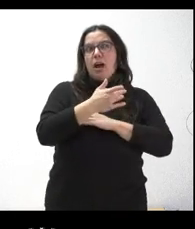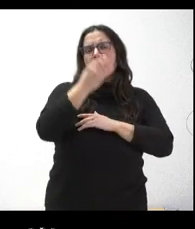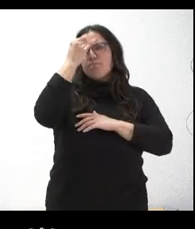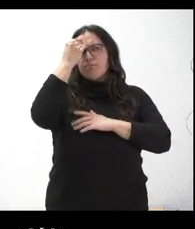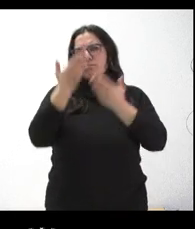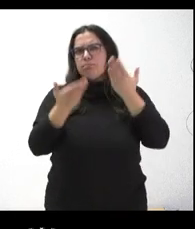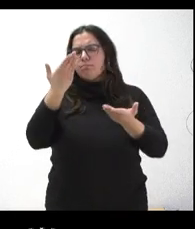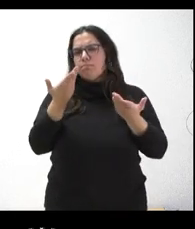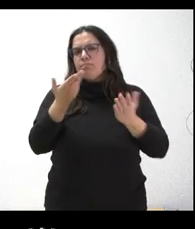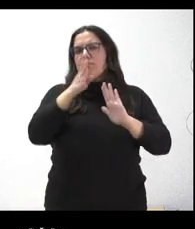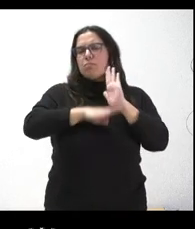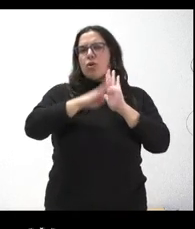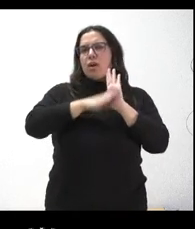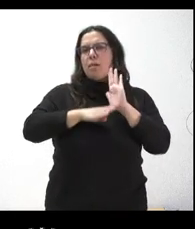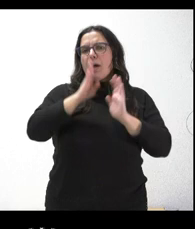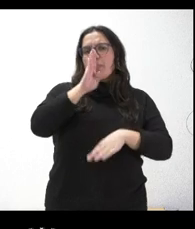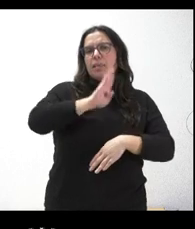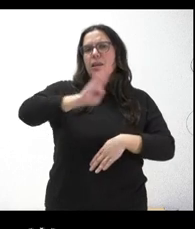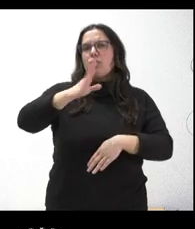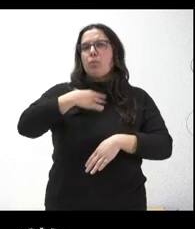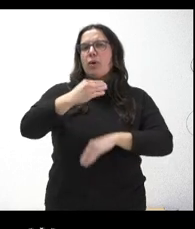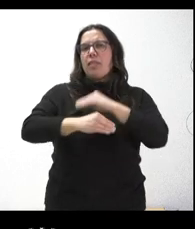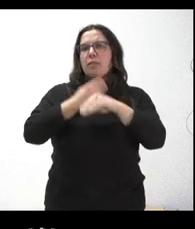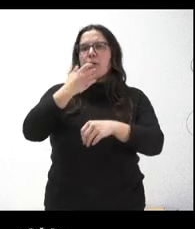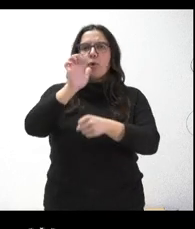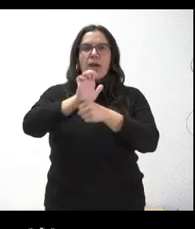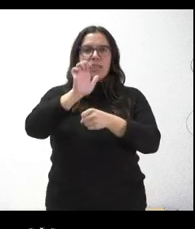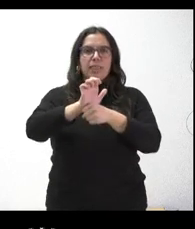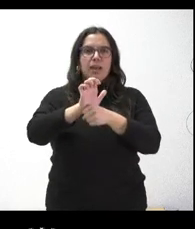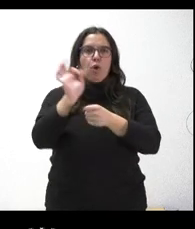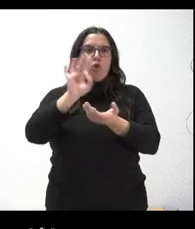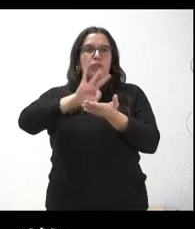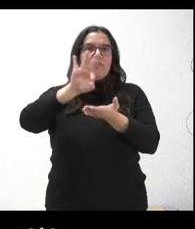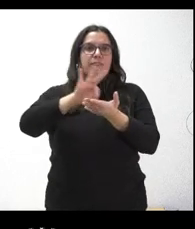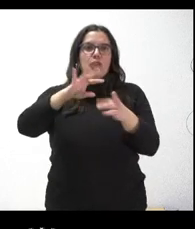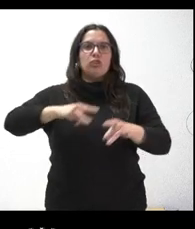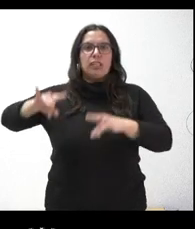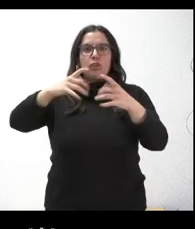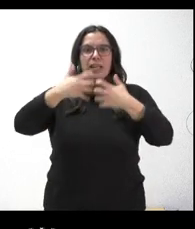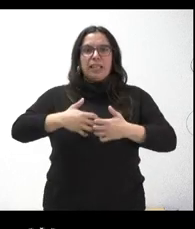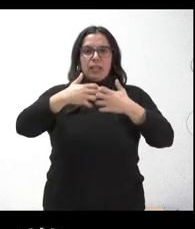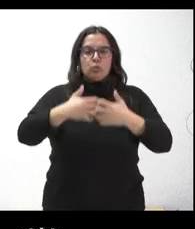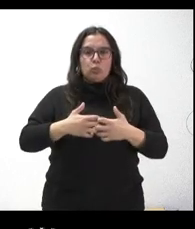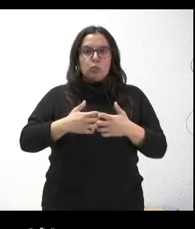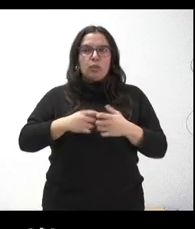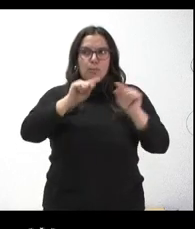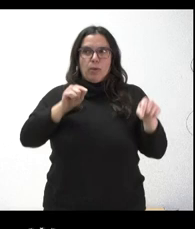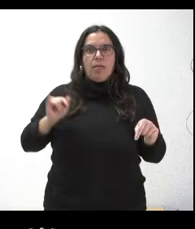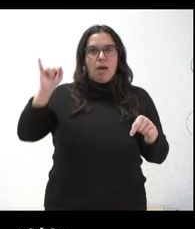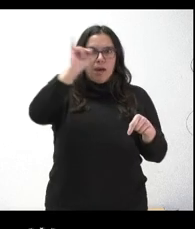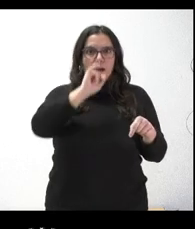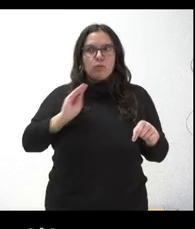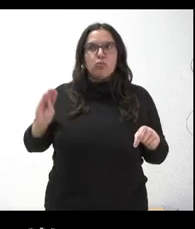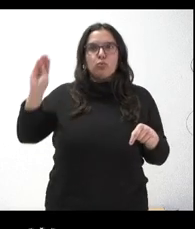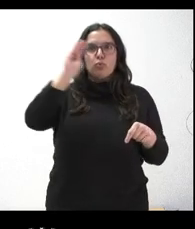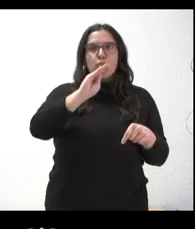programa que llevara a cabo directamente el ecil y o los servicios territoriales de industria que la junta tieneen las provincias y no